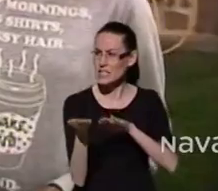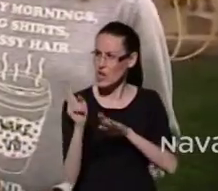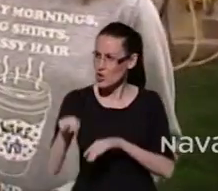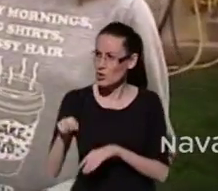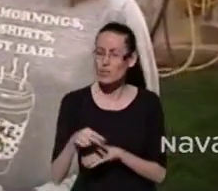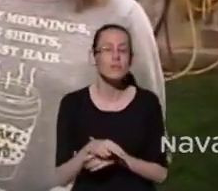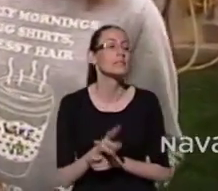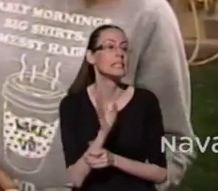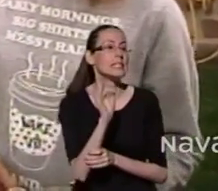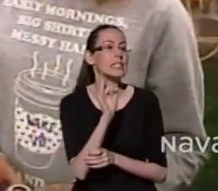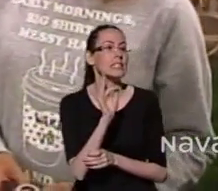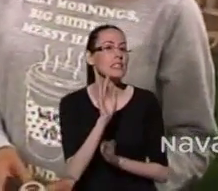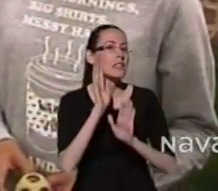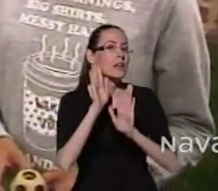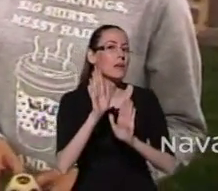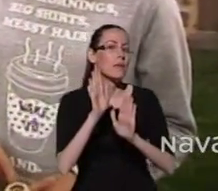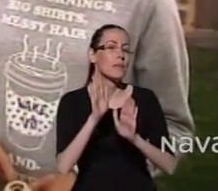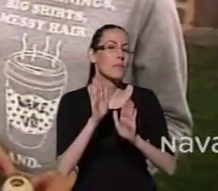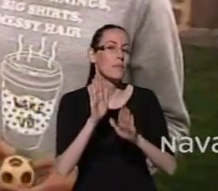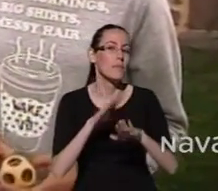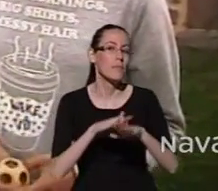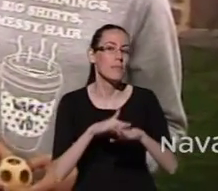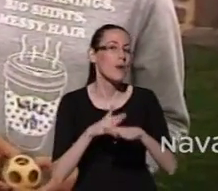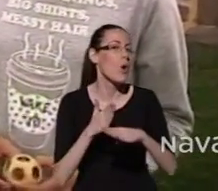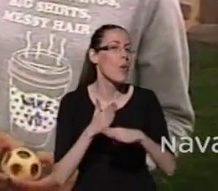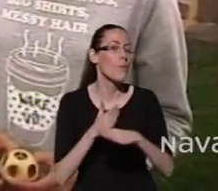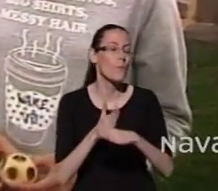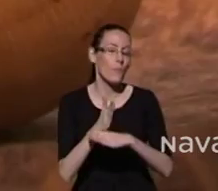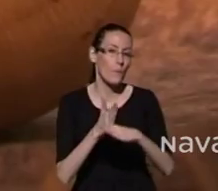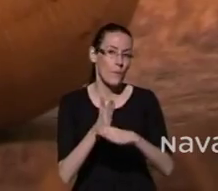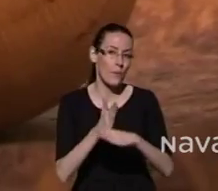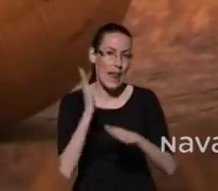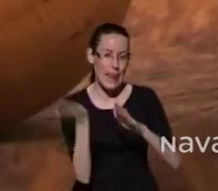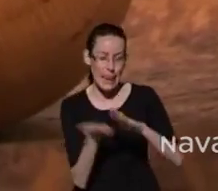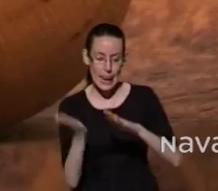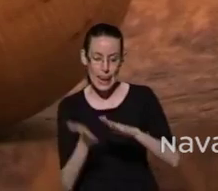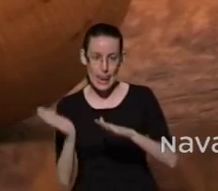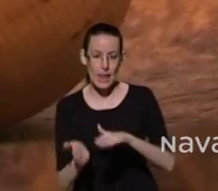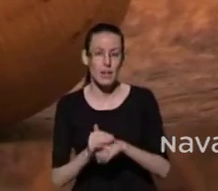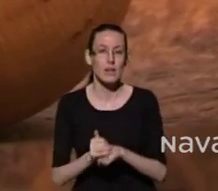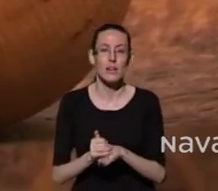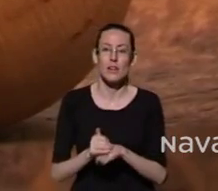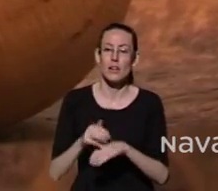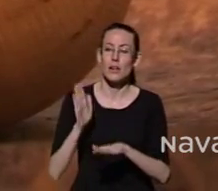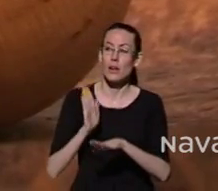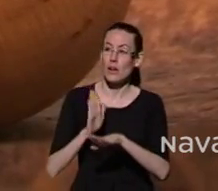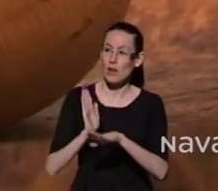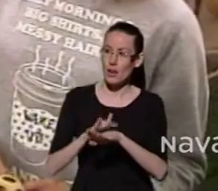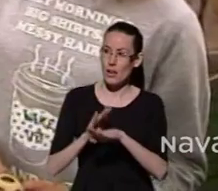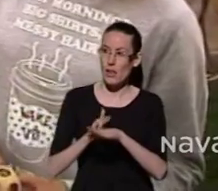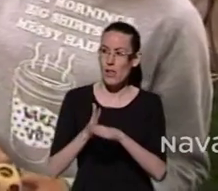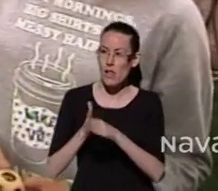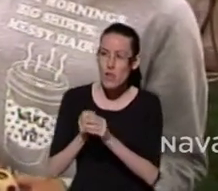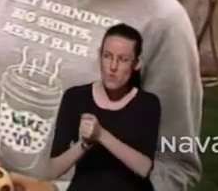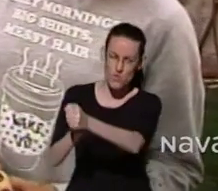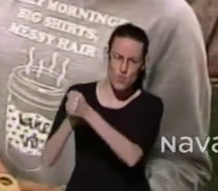Sí, pero para rajar la leña, para calentarnos en invierno. ¿Y por el Erriquirolac no? No, o hay gente que levanta piedra y...